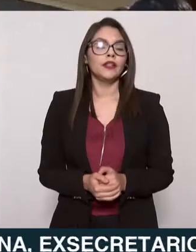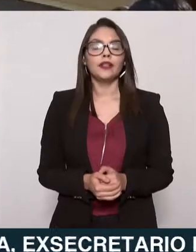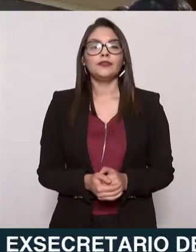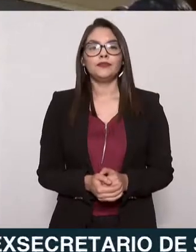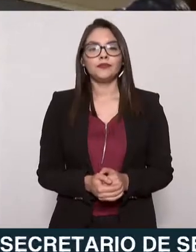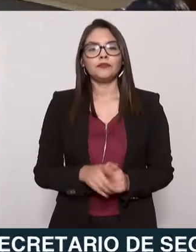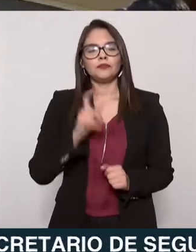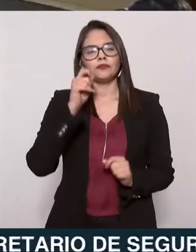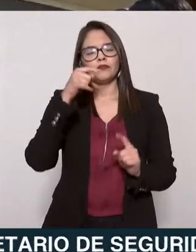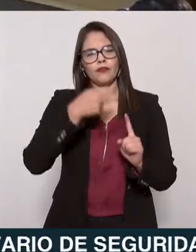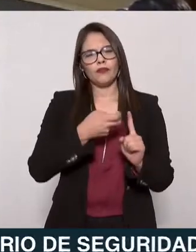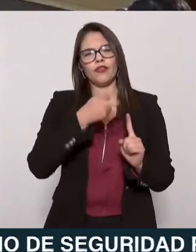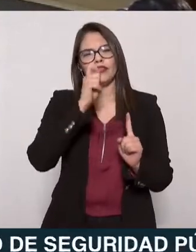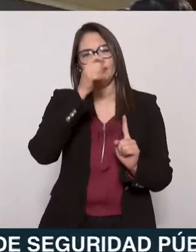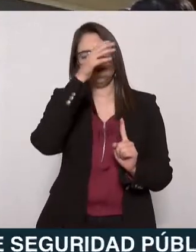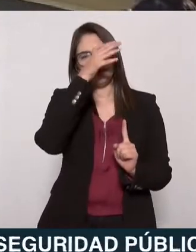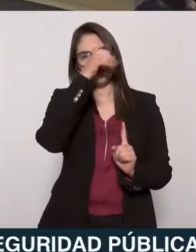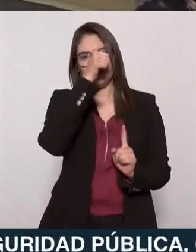Es un acuerdo que